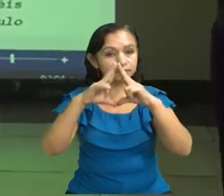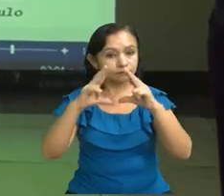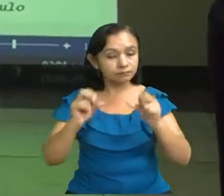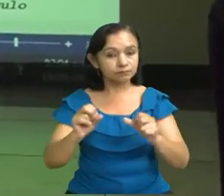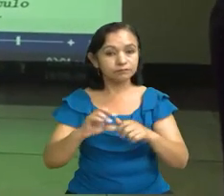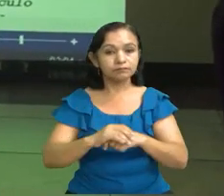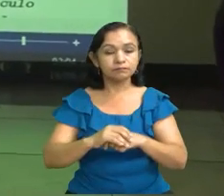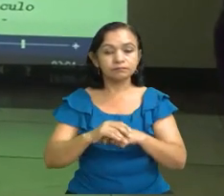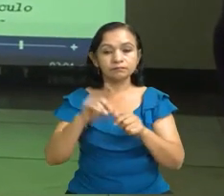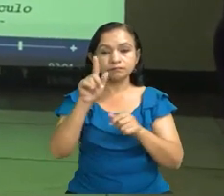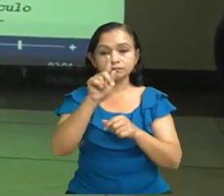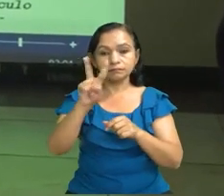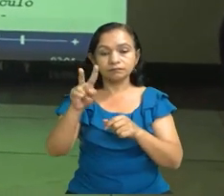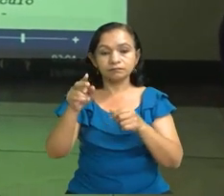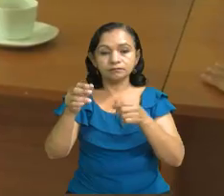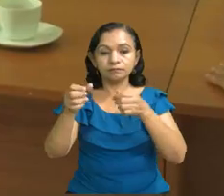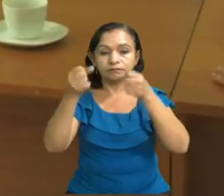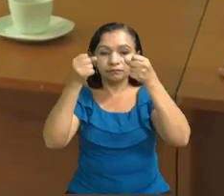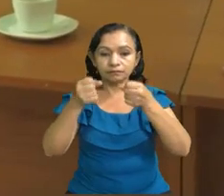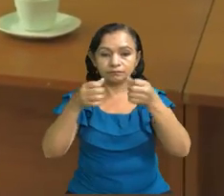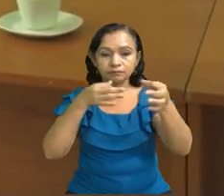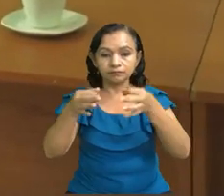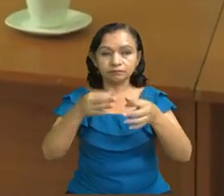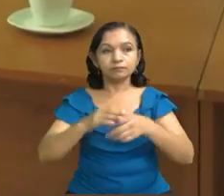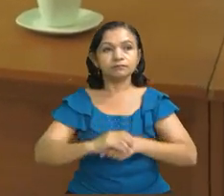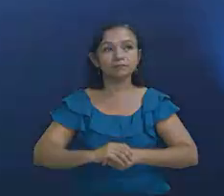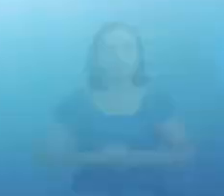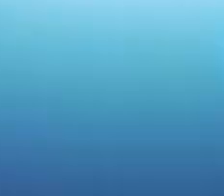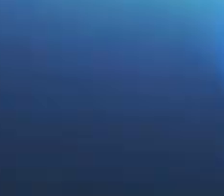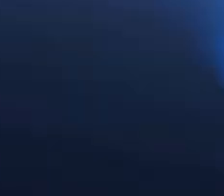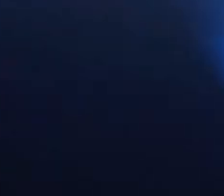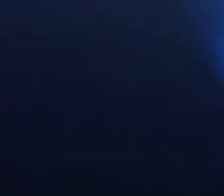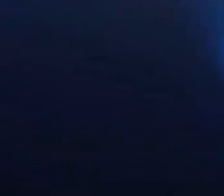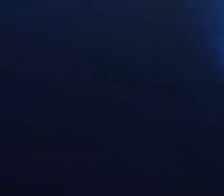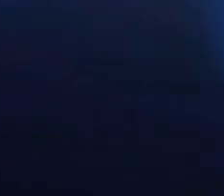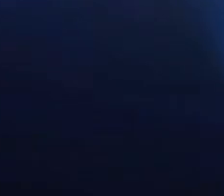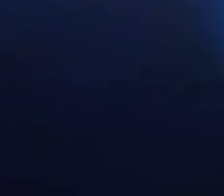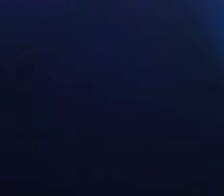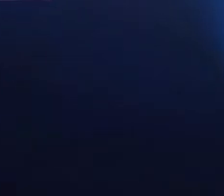Para el canal parlamentario les informó Miguel Carranza Mena.